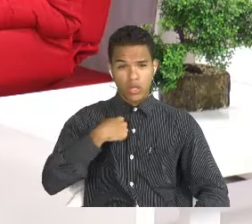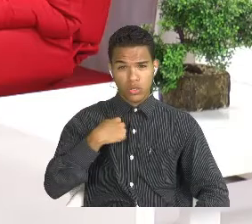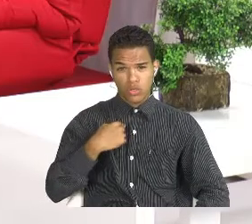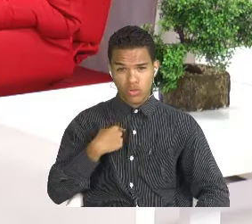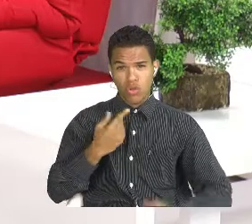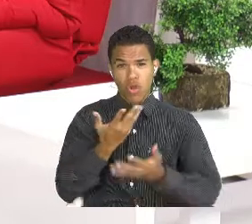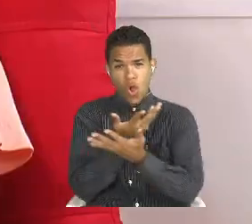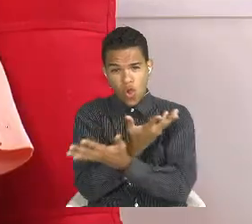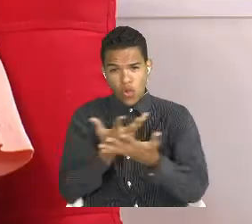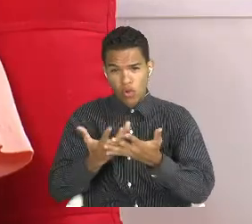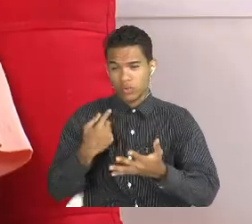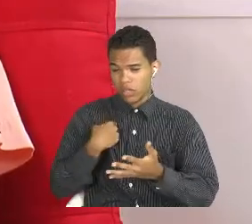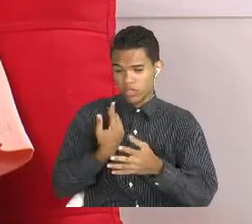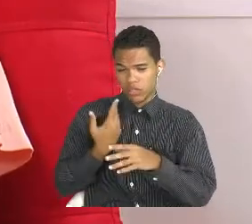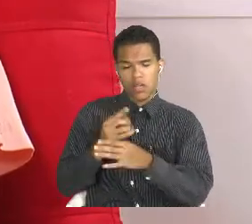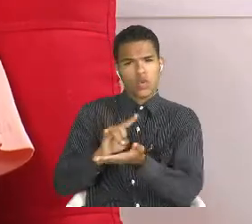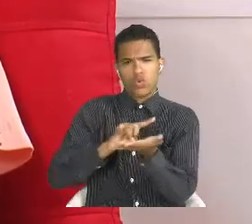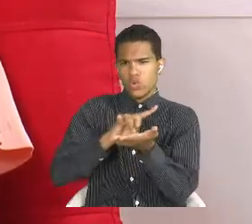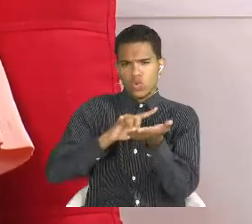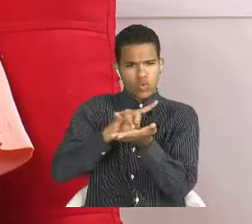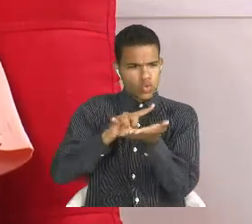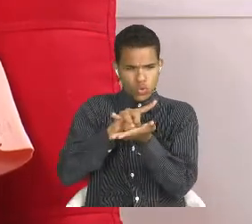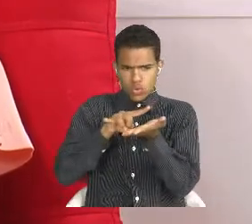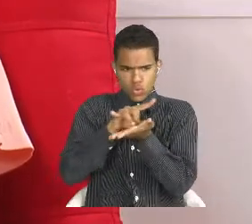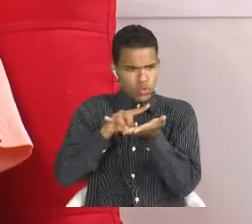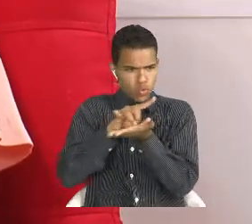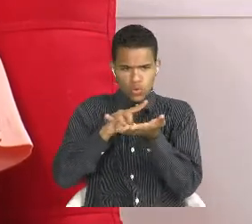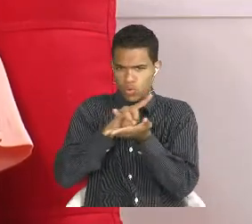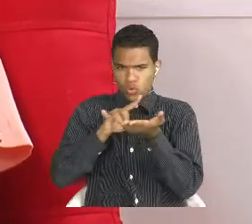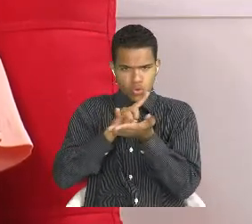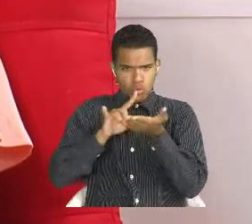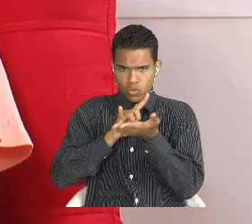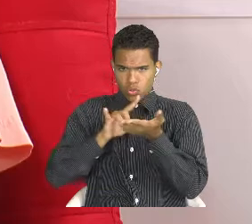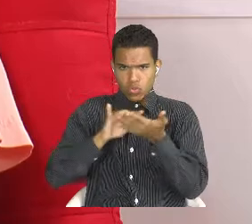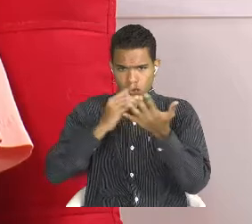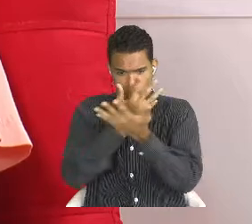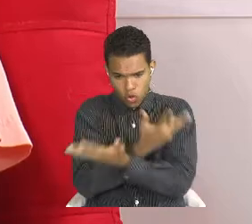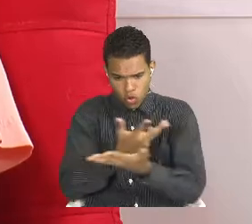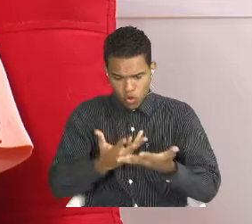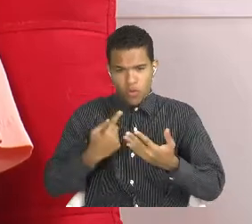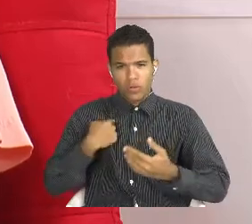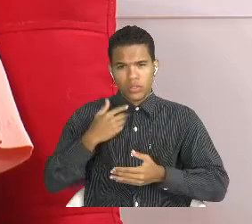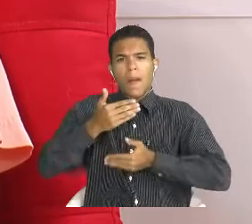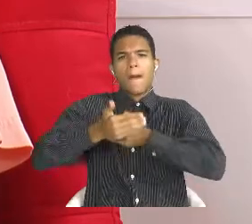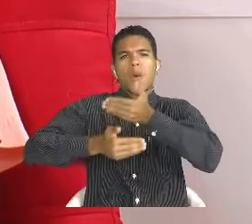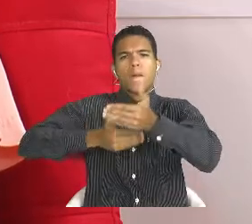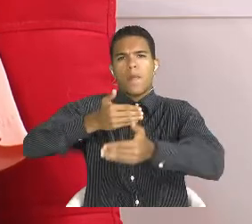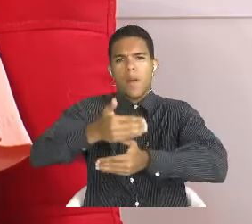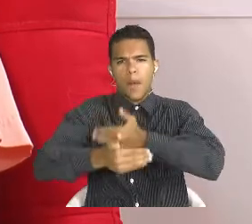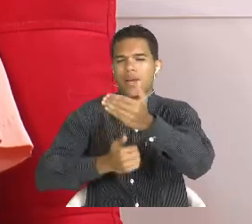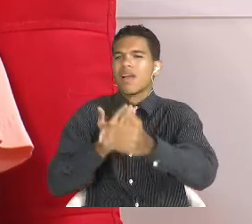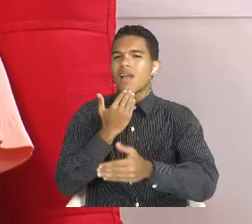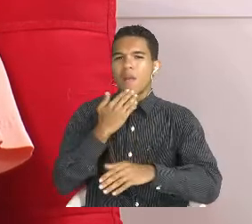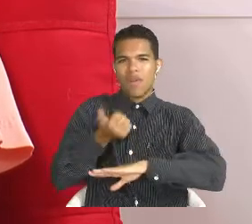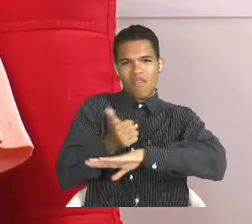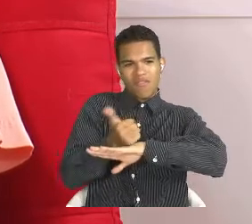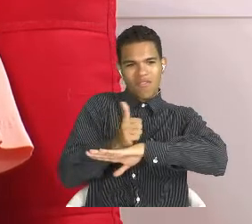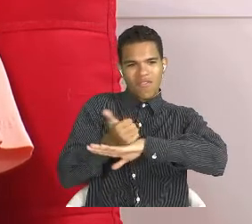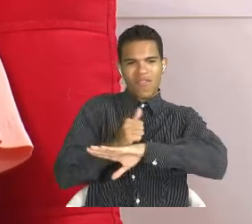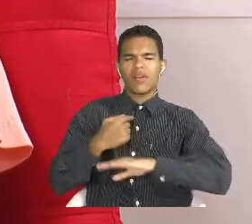frecuentemente aquí en Colombia y en Barranca Bermeja también ocurre que la gente se autoformula. Entonces, si